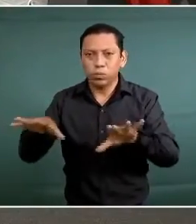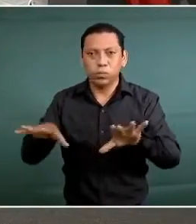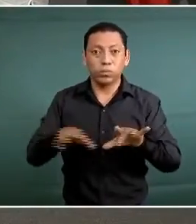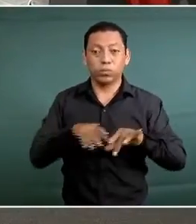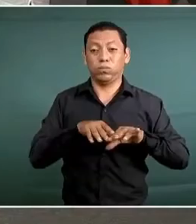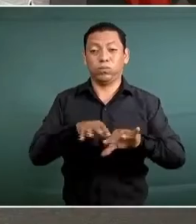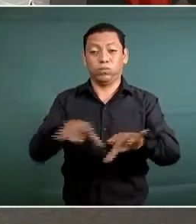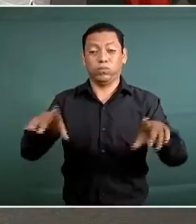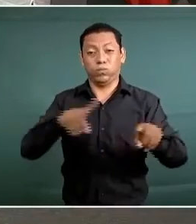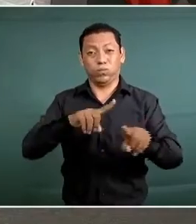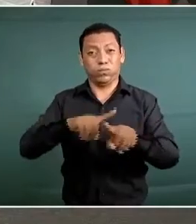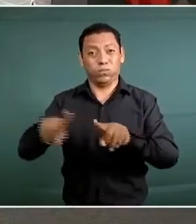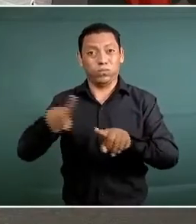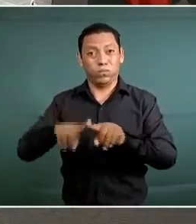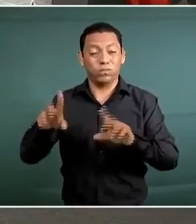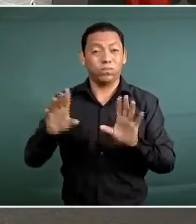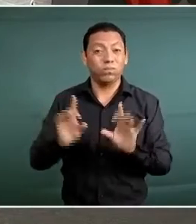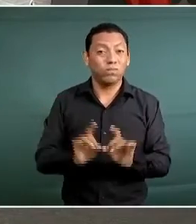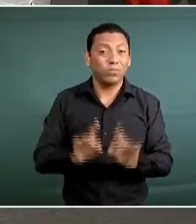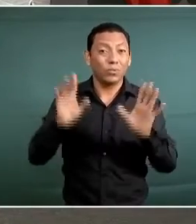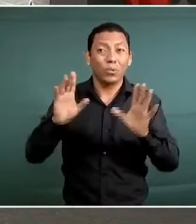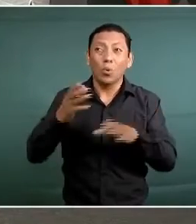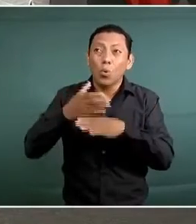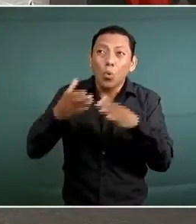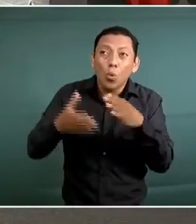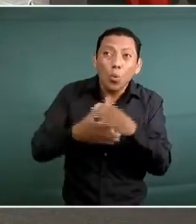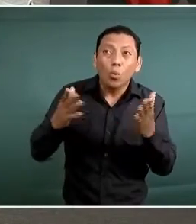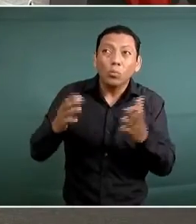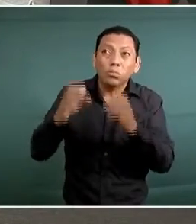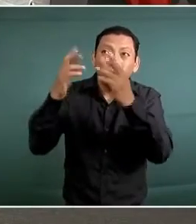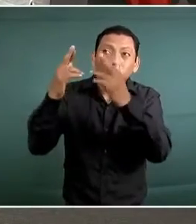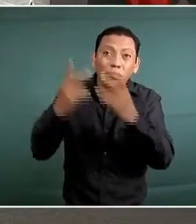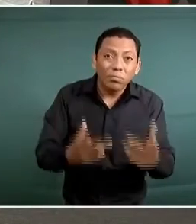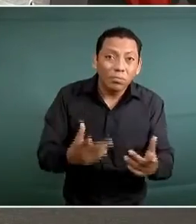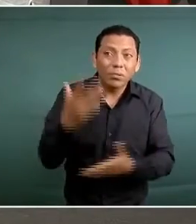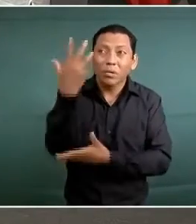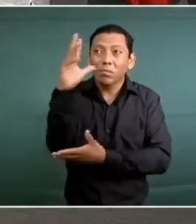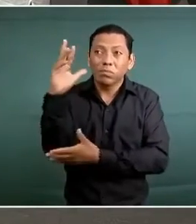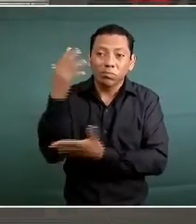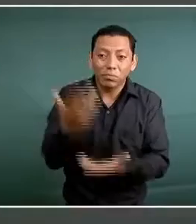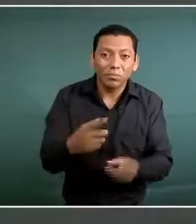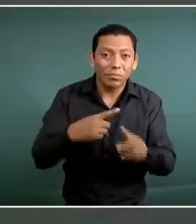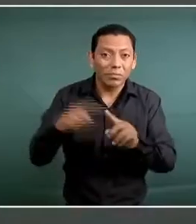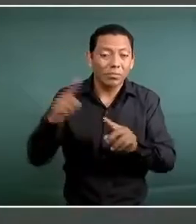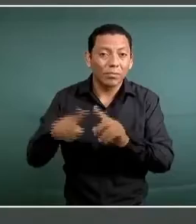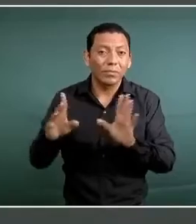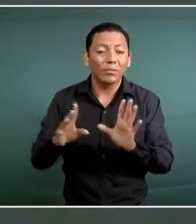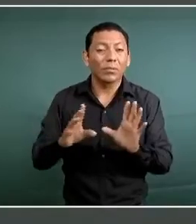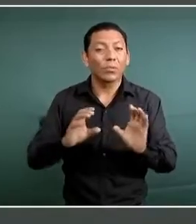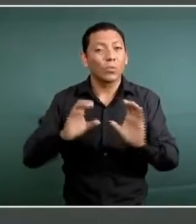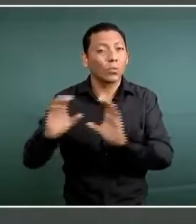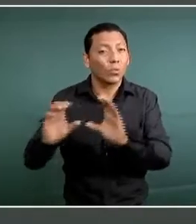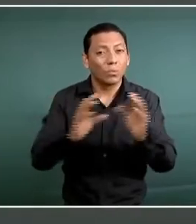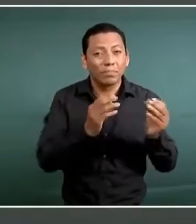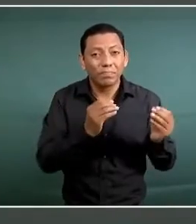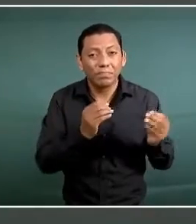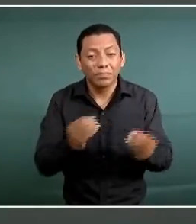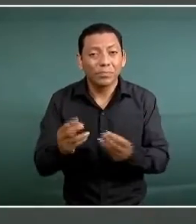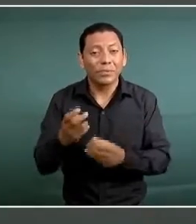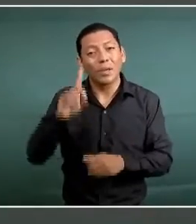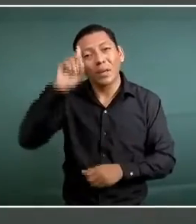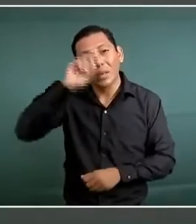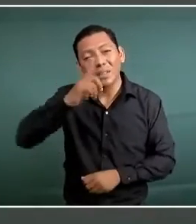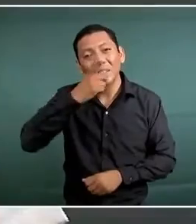inundaciones, la caída de estructuras, árboles y el posible deslizamiento del terreno. La